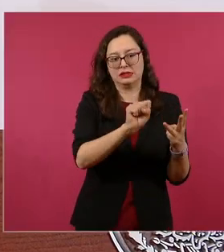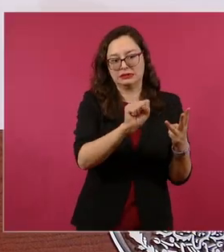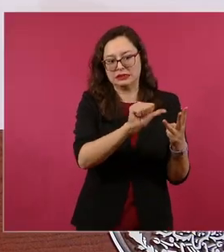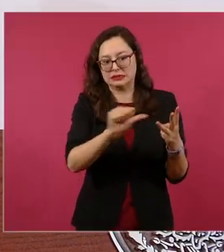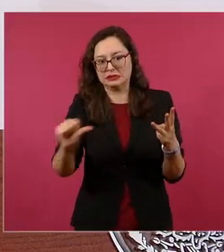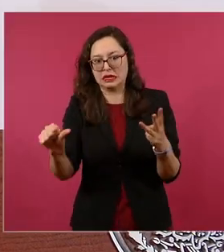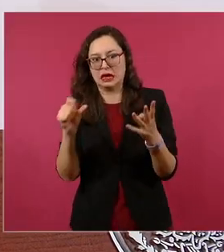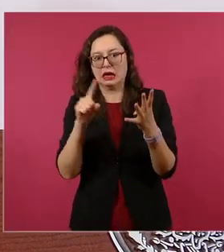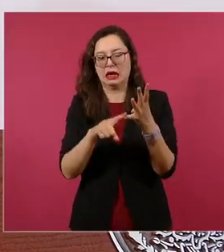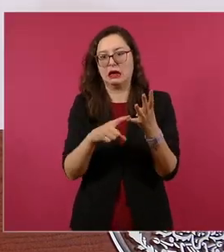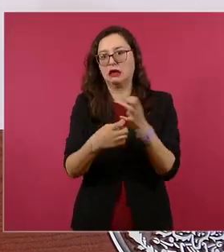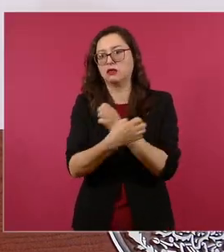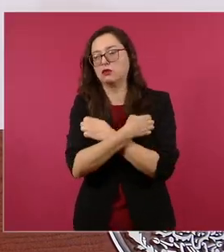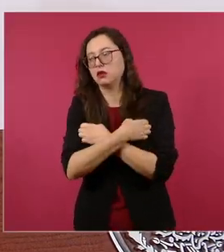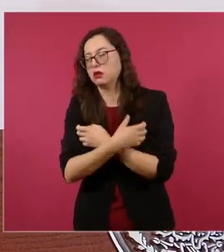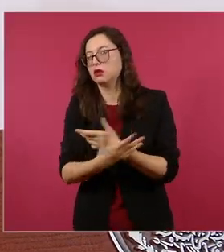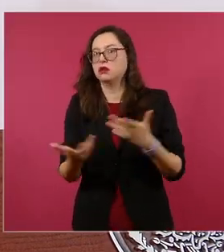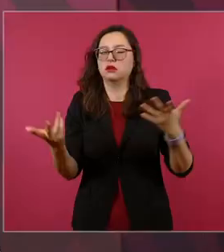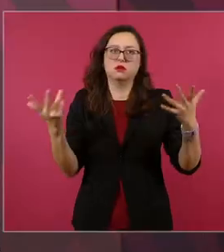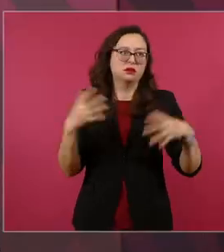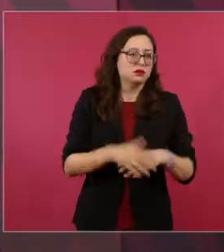Educación,